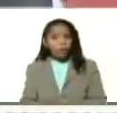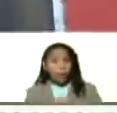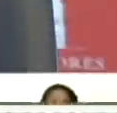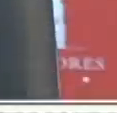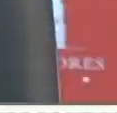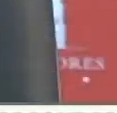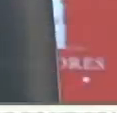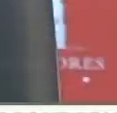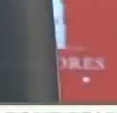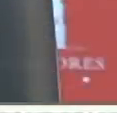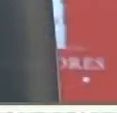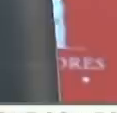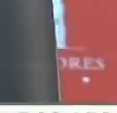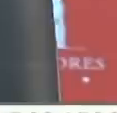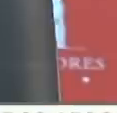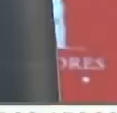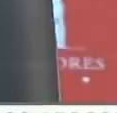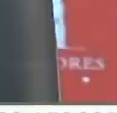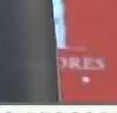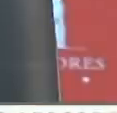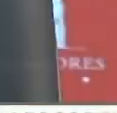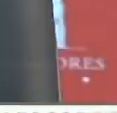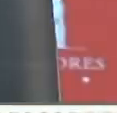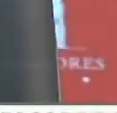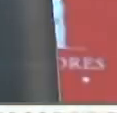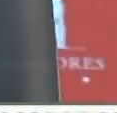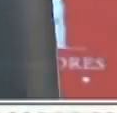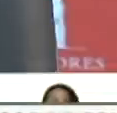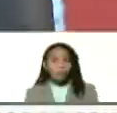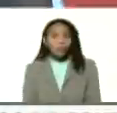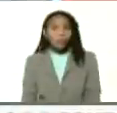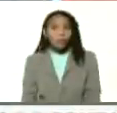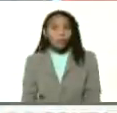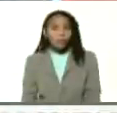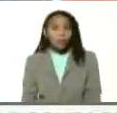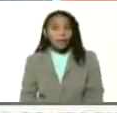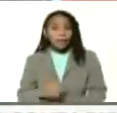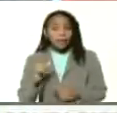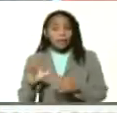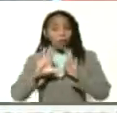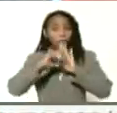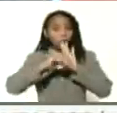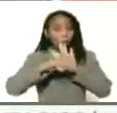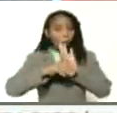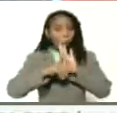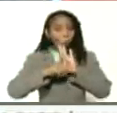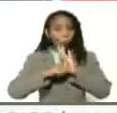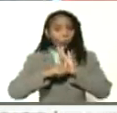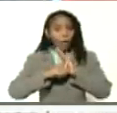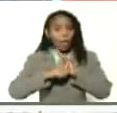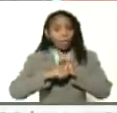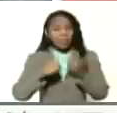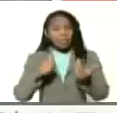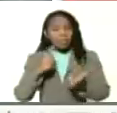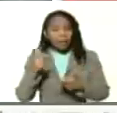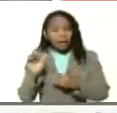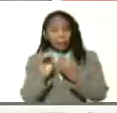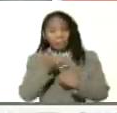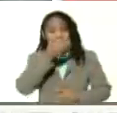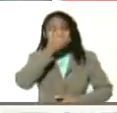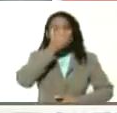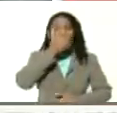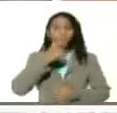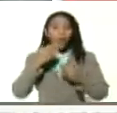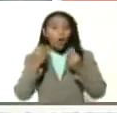a todos estos actos criminales de robo, de extorsión, de secuestro